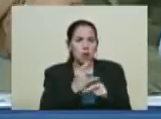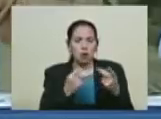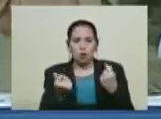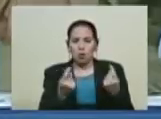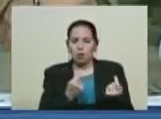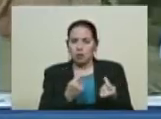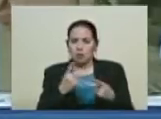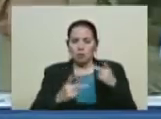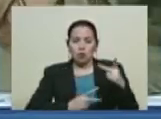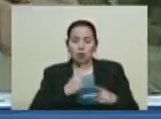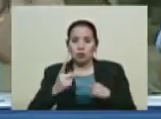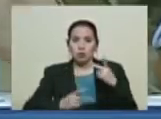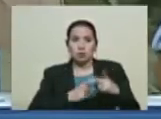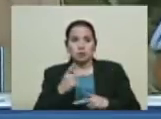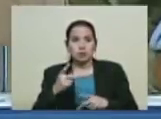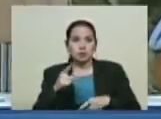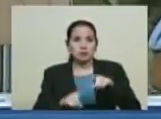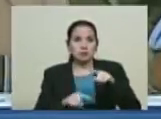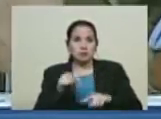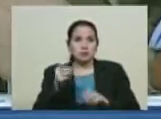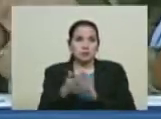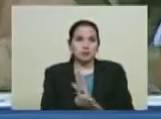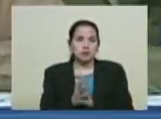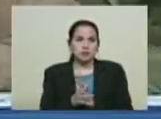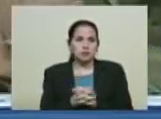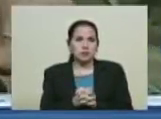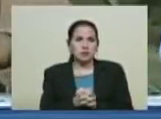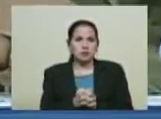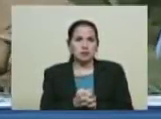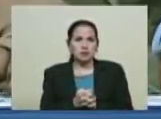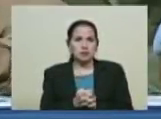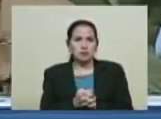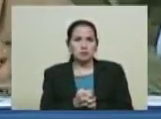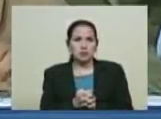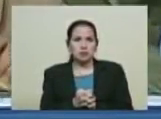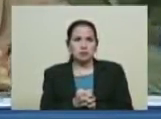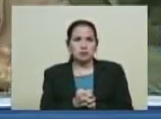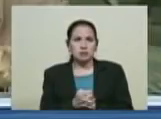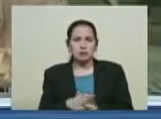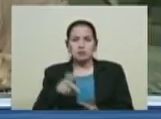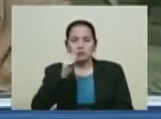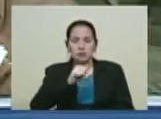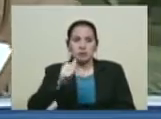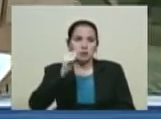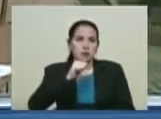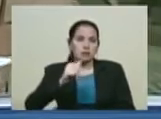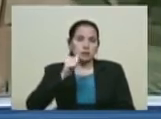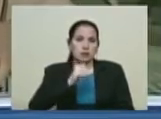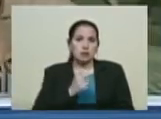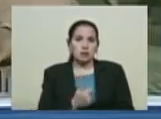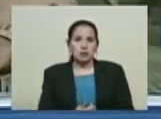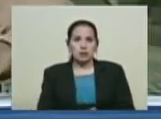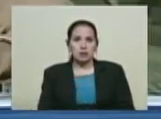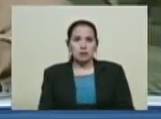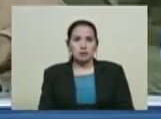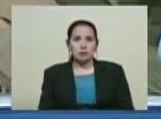productivo con la República Popular China en el área del agua. Muy importante. Agua, agua y agua para el